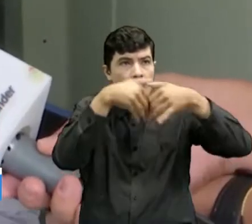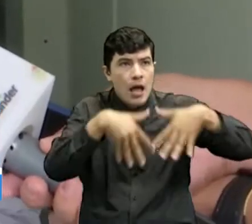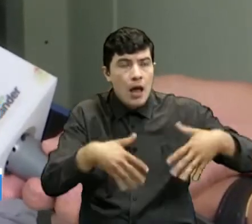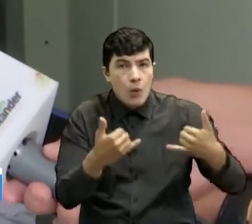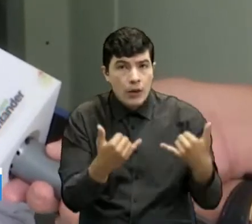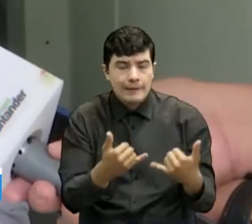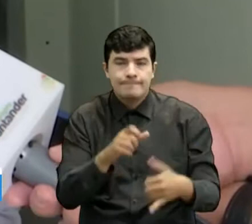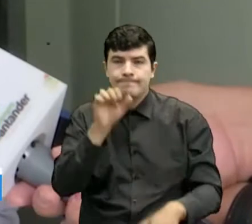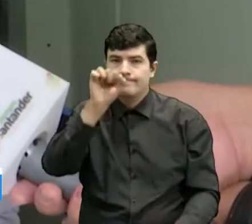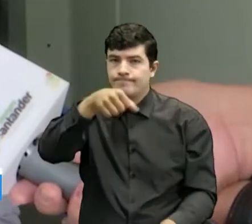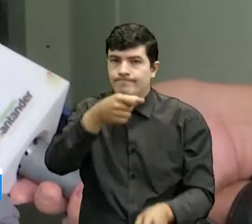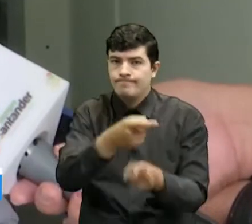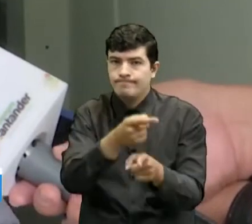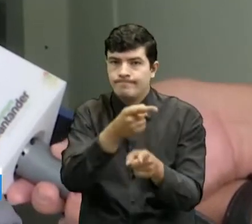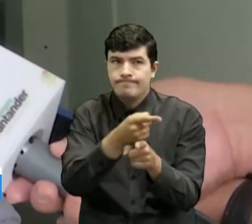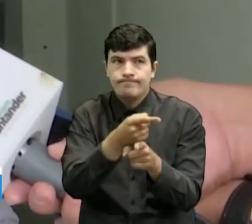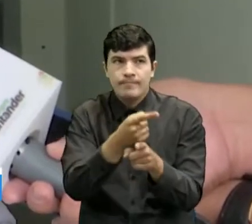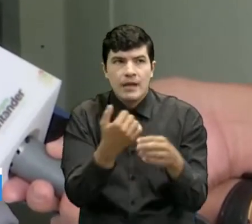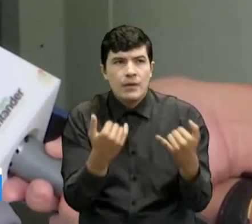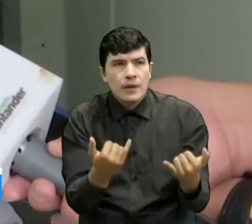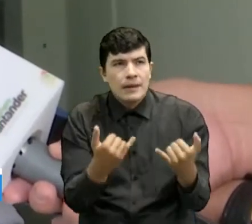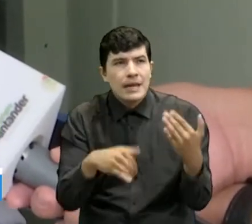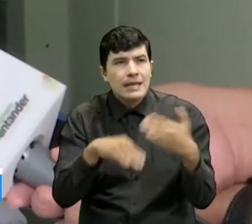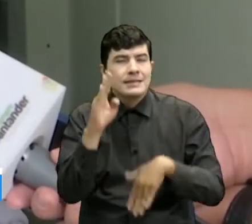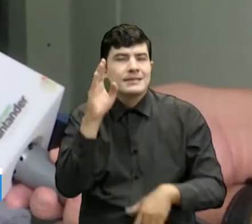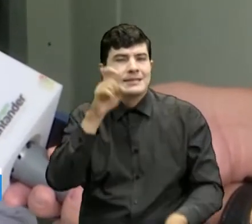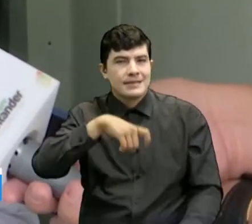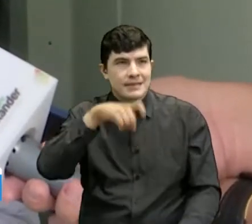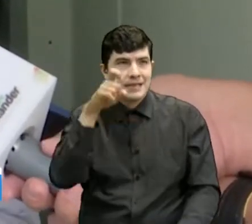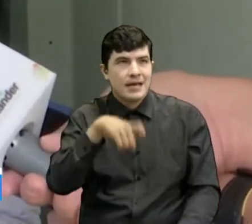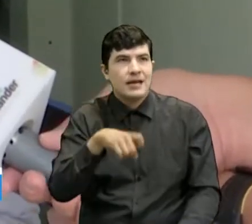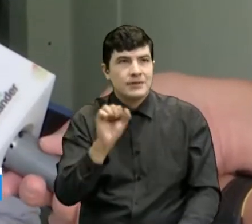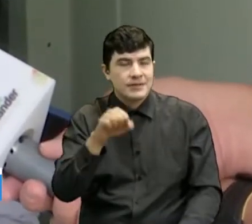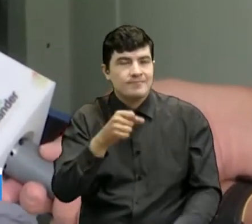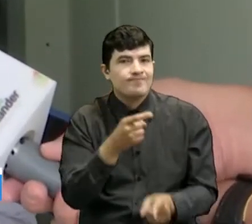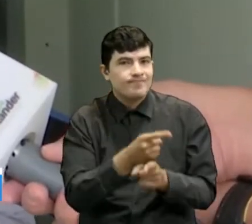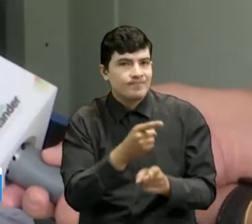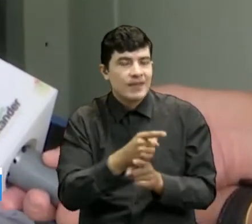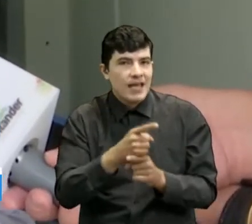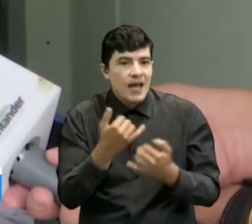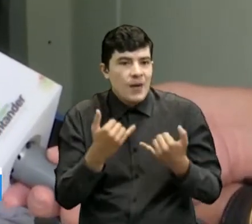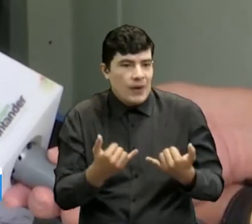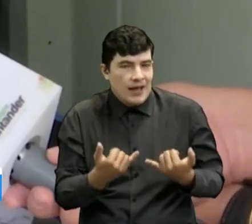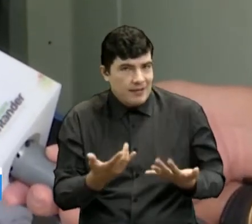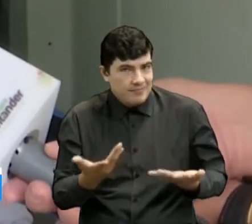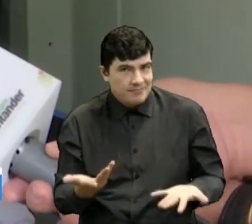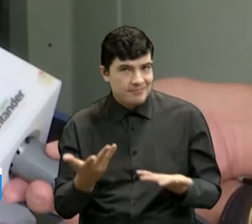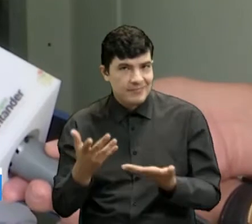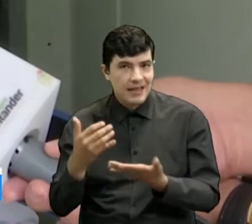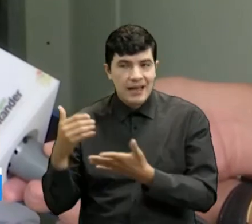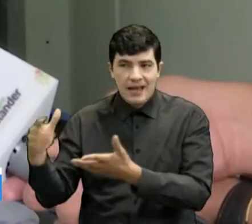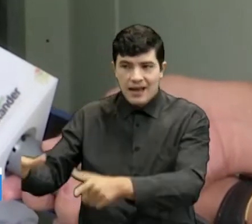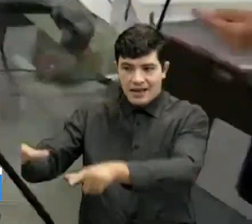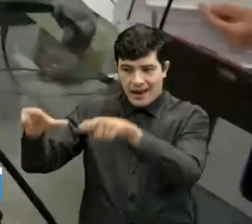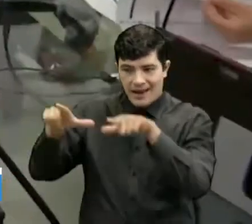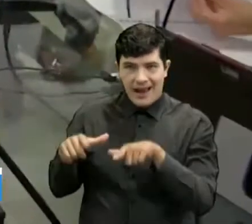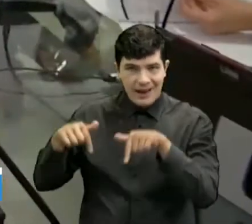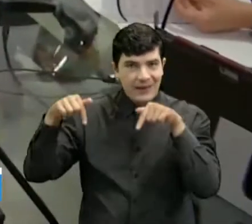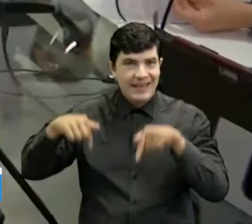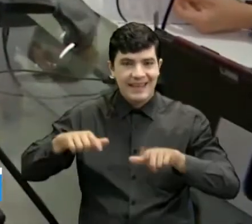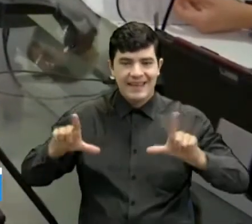día. Es más que necesario. Yo creo que es el regalo que se le está debiendo al Canal